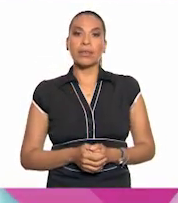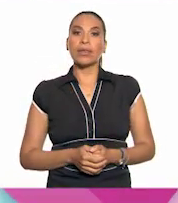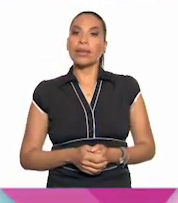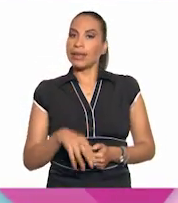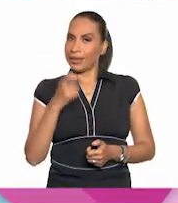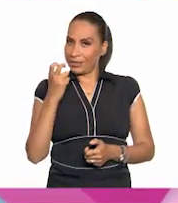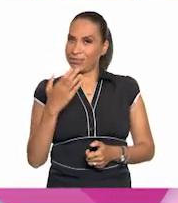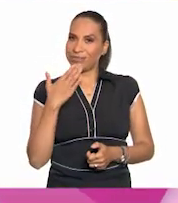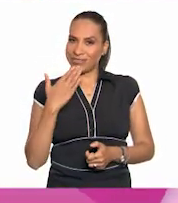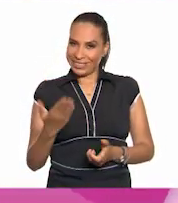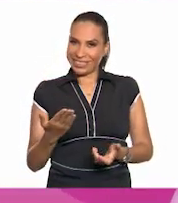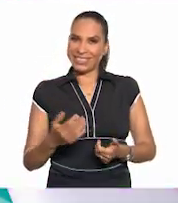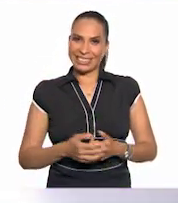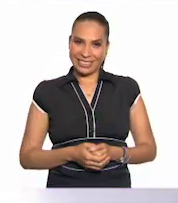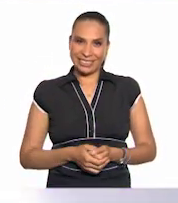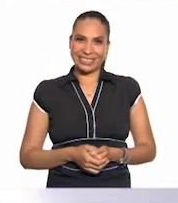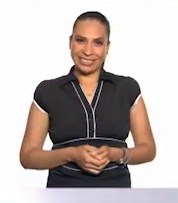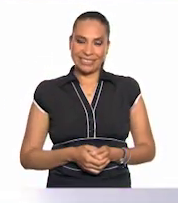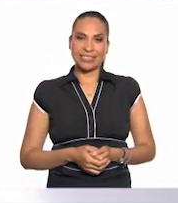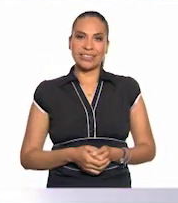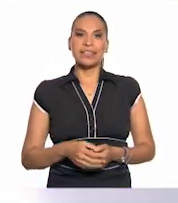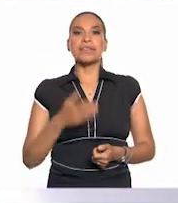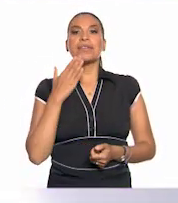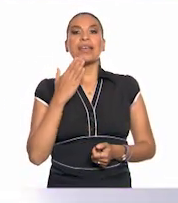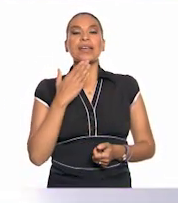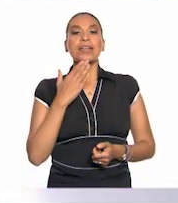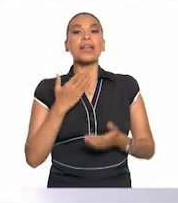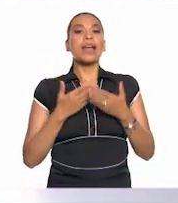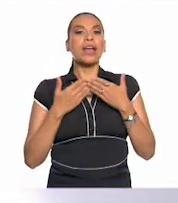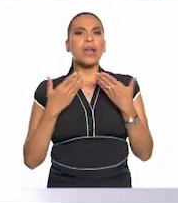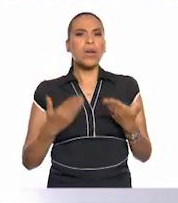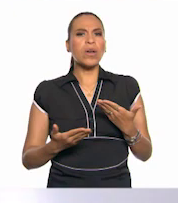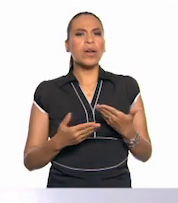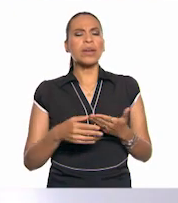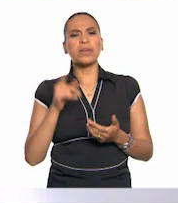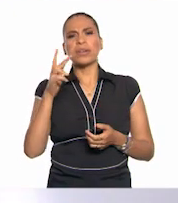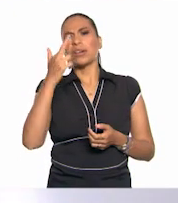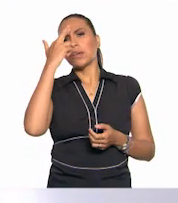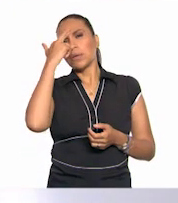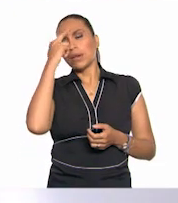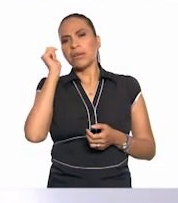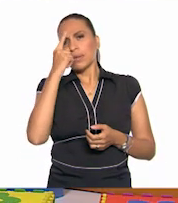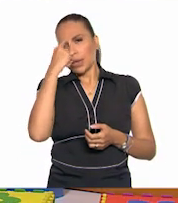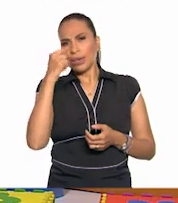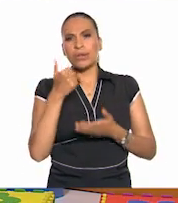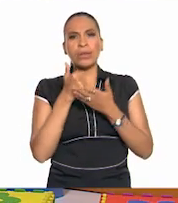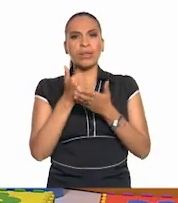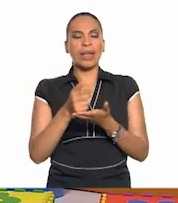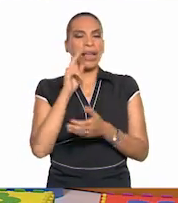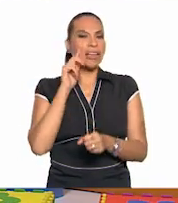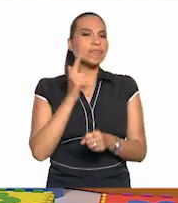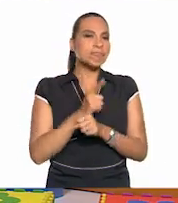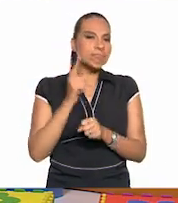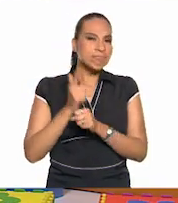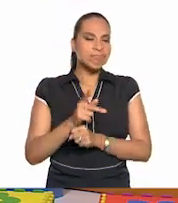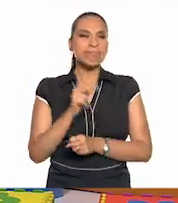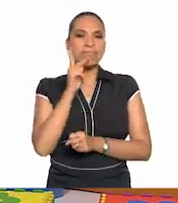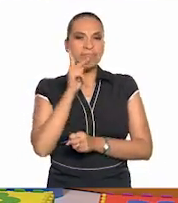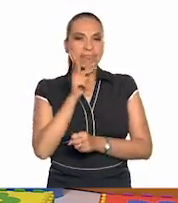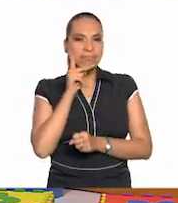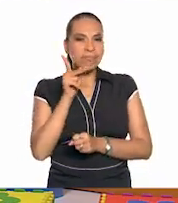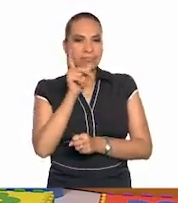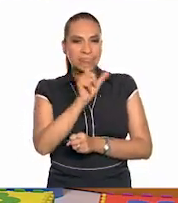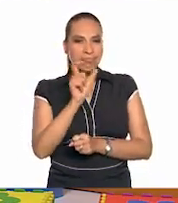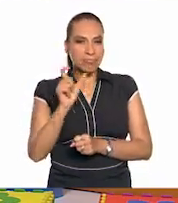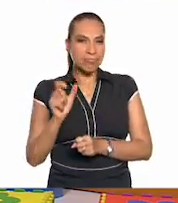Ahora sí. Sí. Muy bien. Ahora, esto recuerden que nos está ayudando a identificar las palabras clave